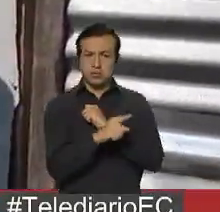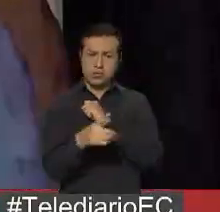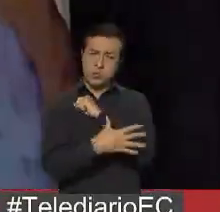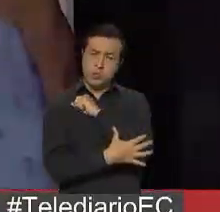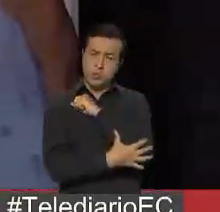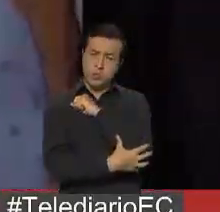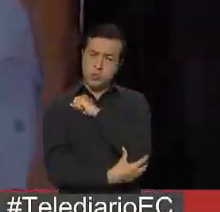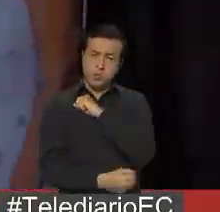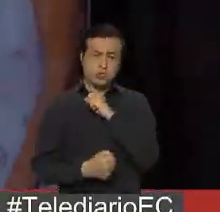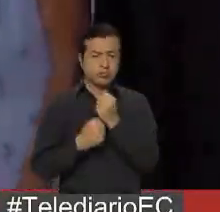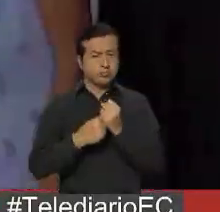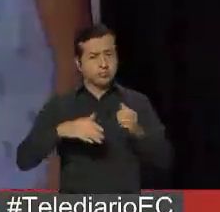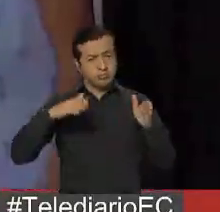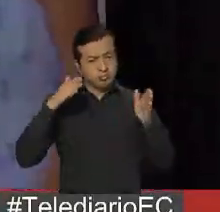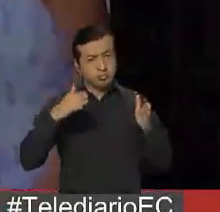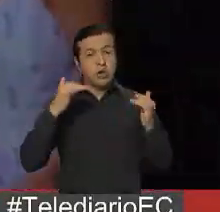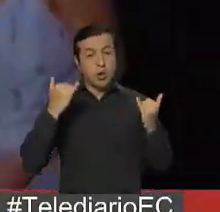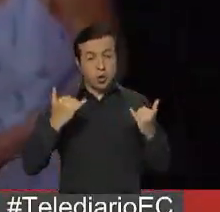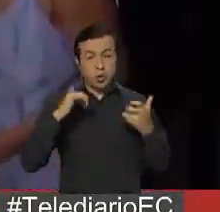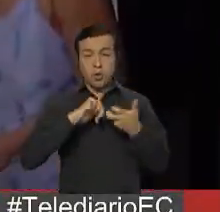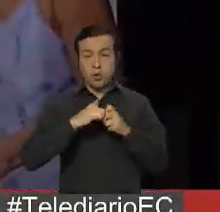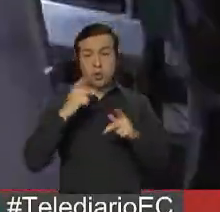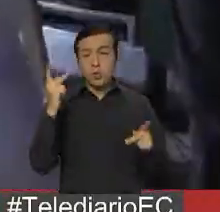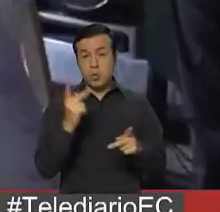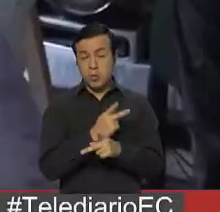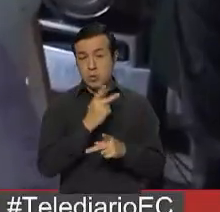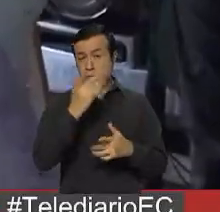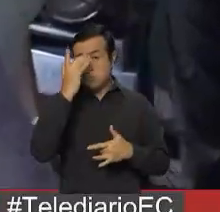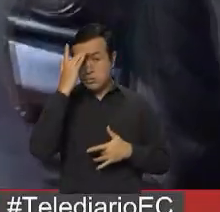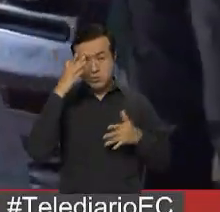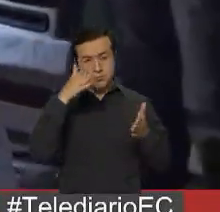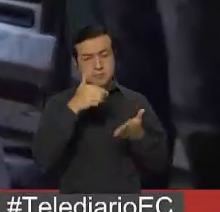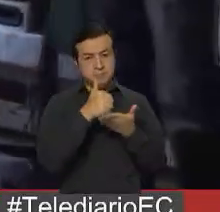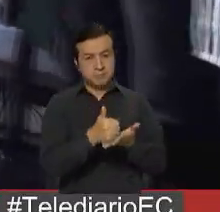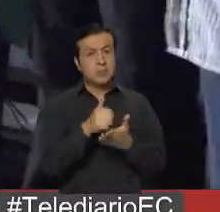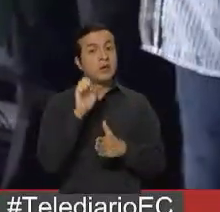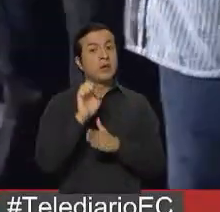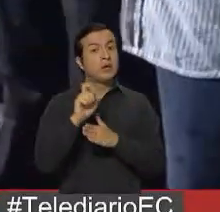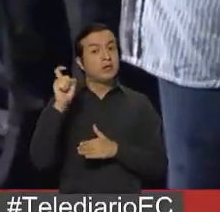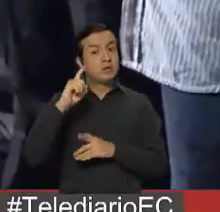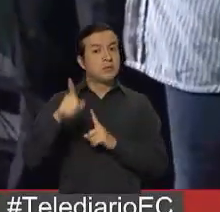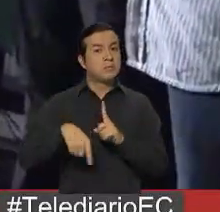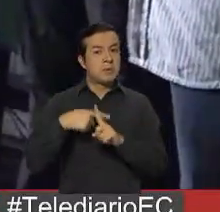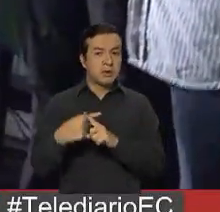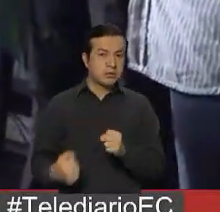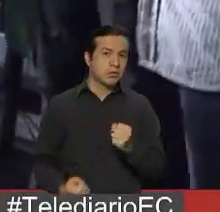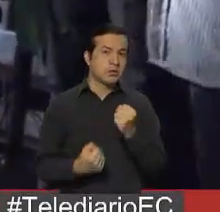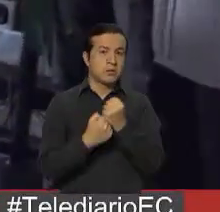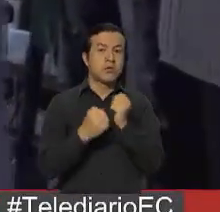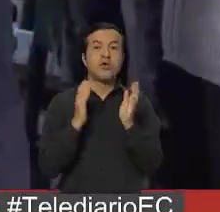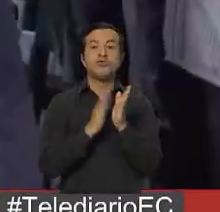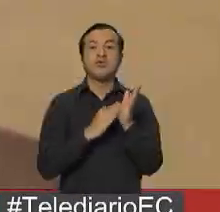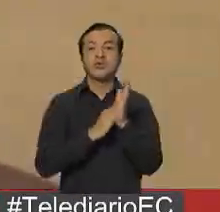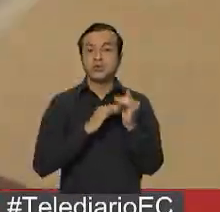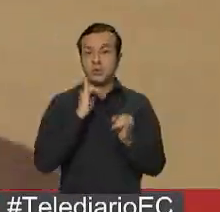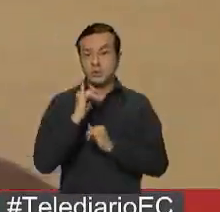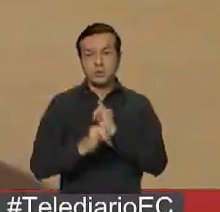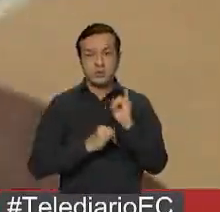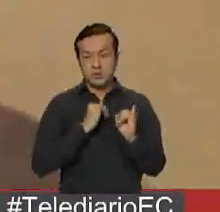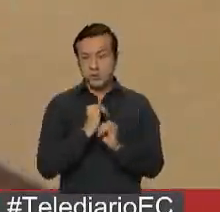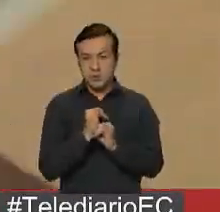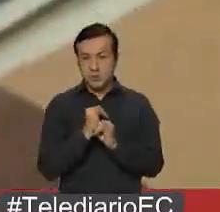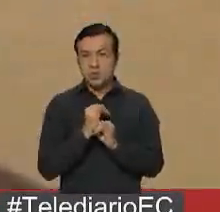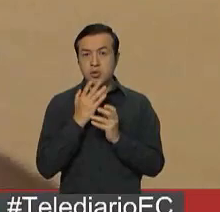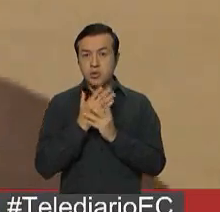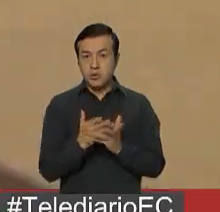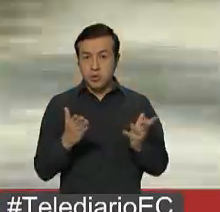a los más vulnerables en medio de la crisis de salud y advirtió que ecuador necesitará apoyo adicional de socios externos para cerrar la